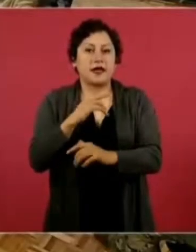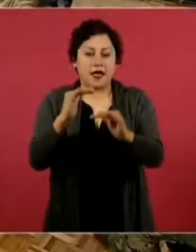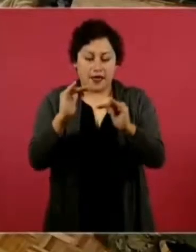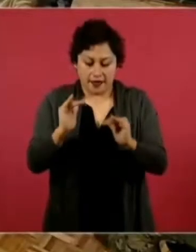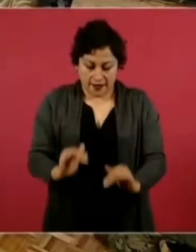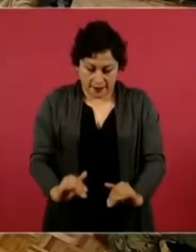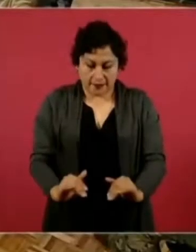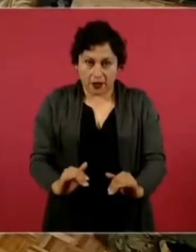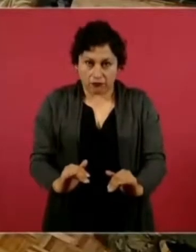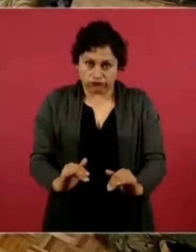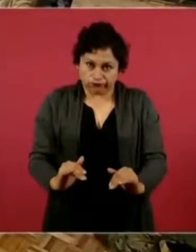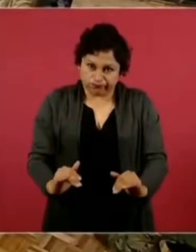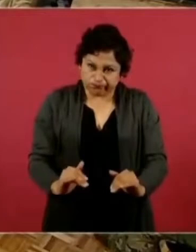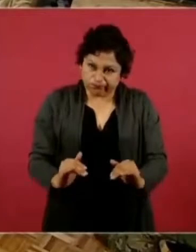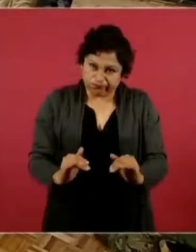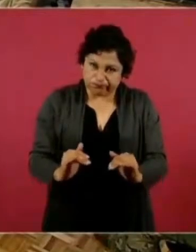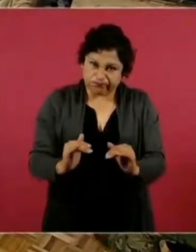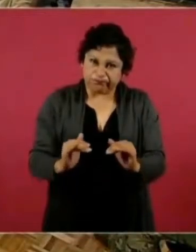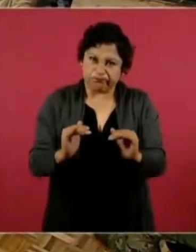eso